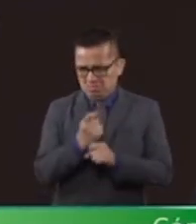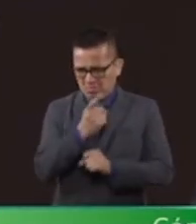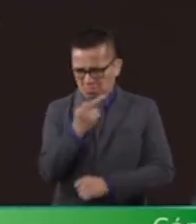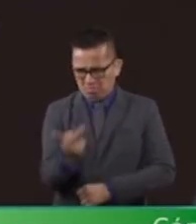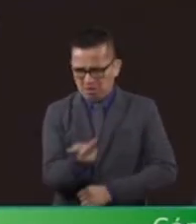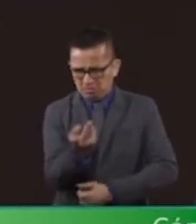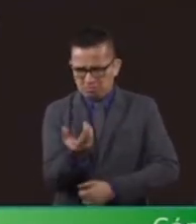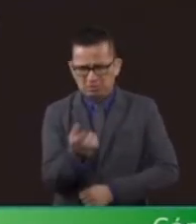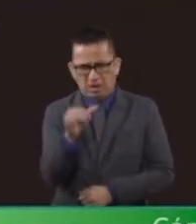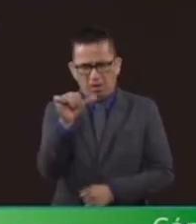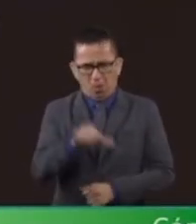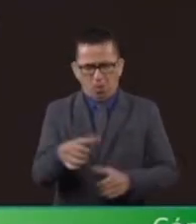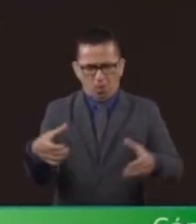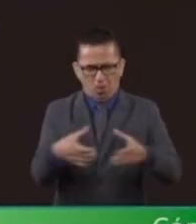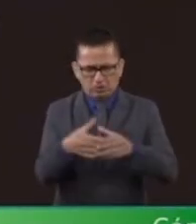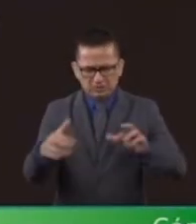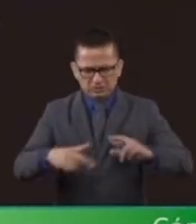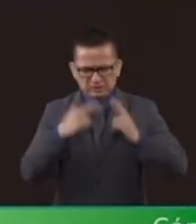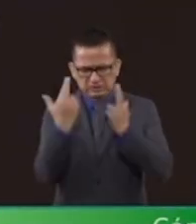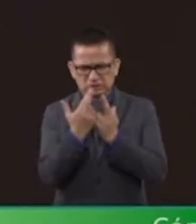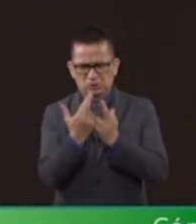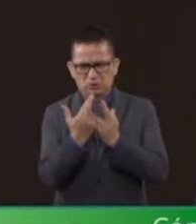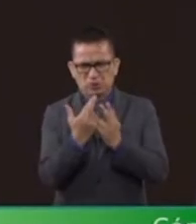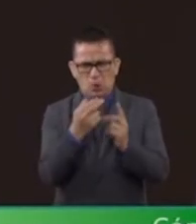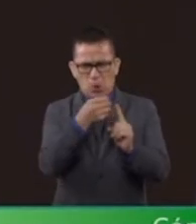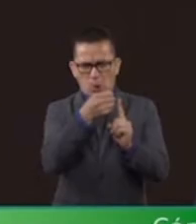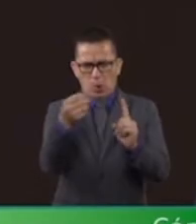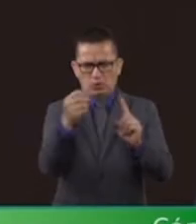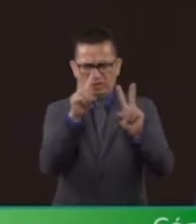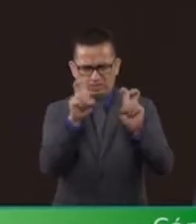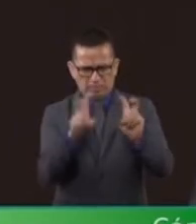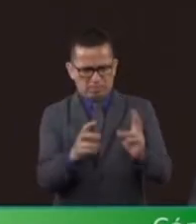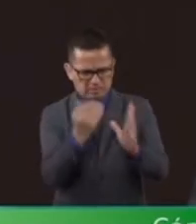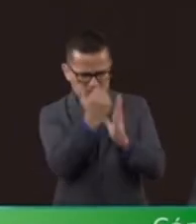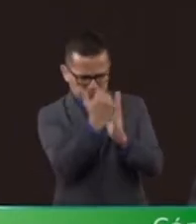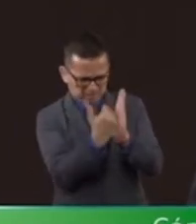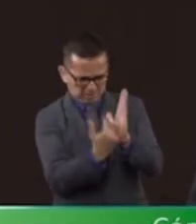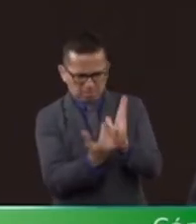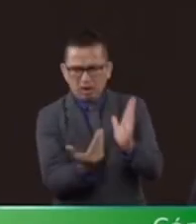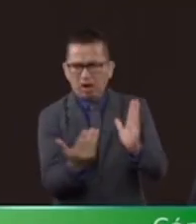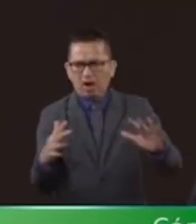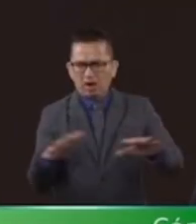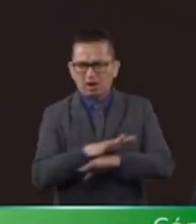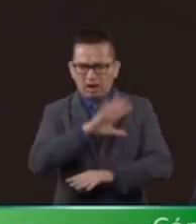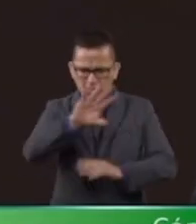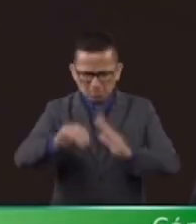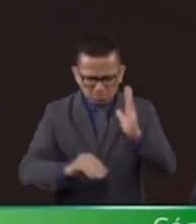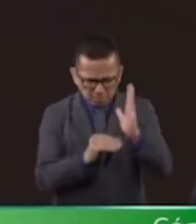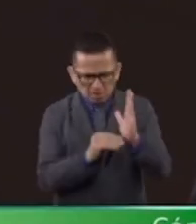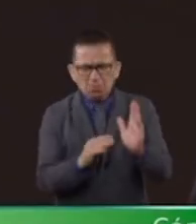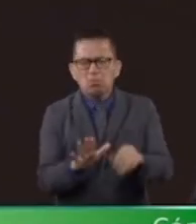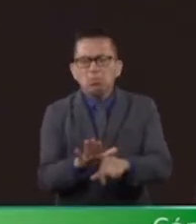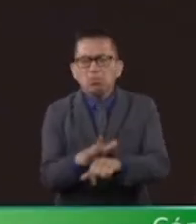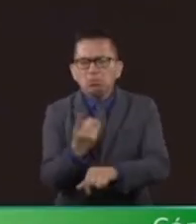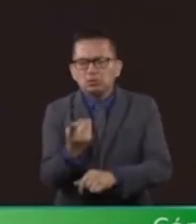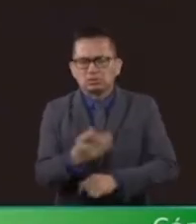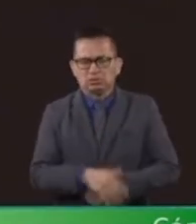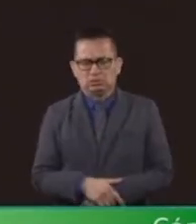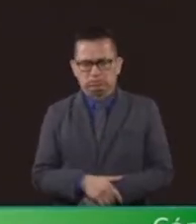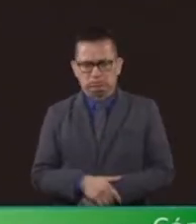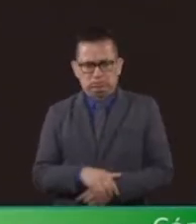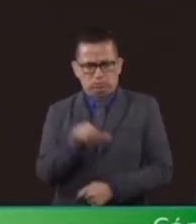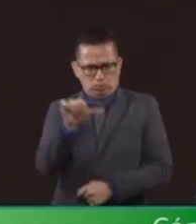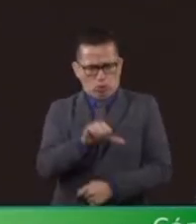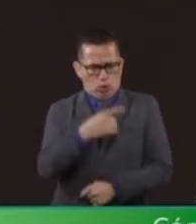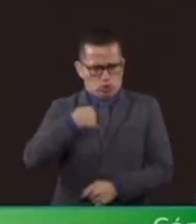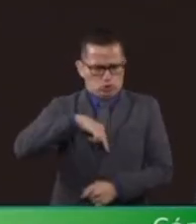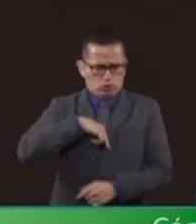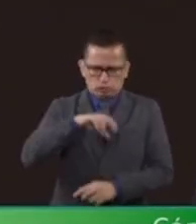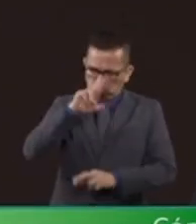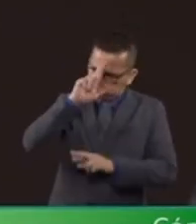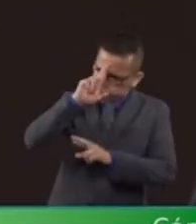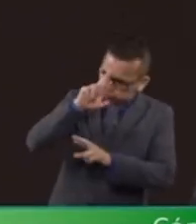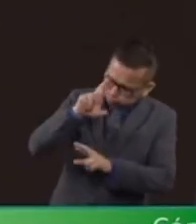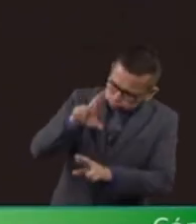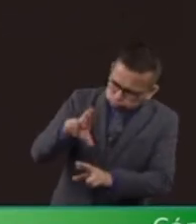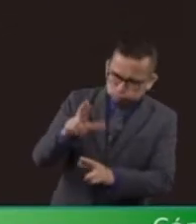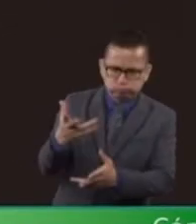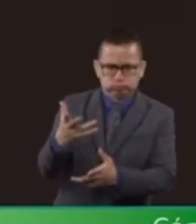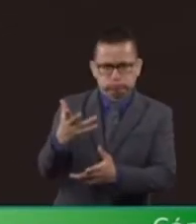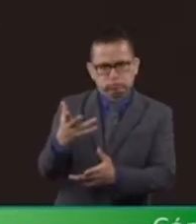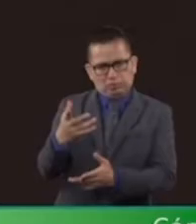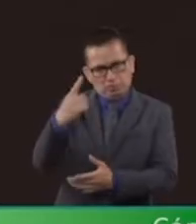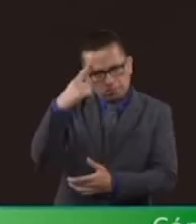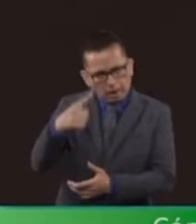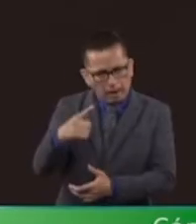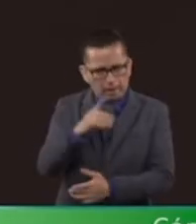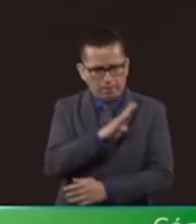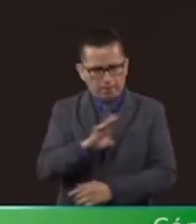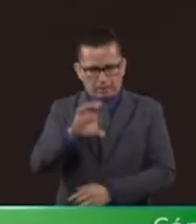¿Qué necesidad de ofender a una entidad como Baja California Sur, que hoy la íbamos a celebrar en una sesión